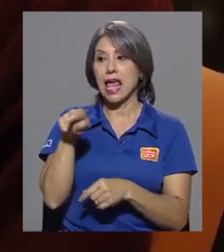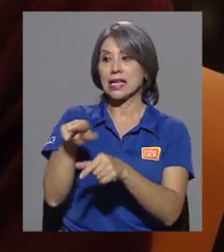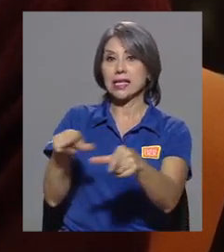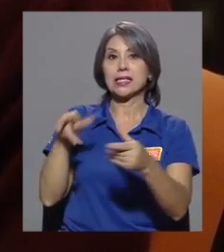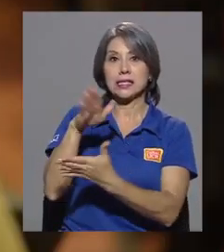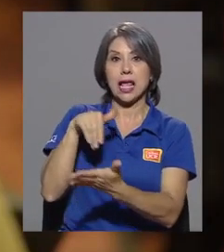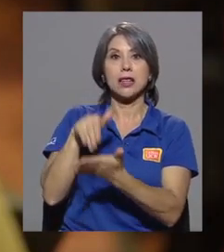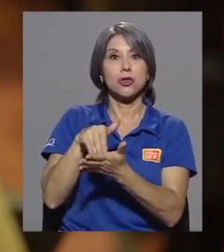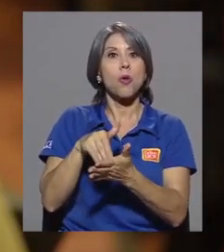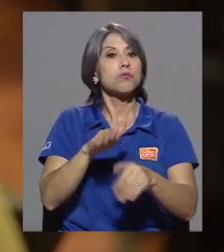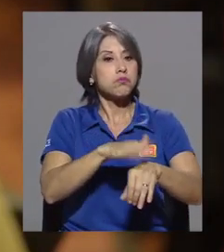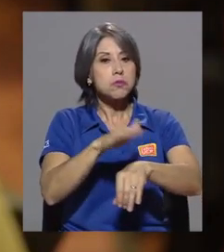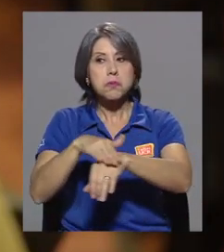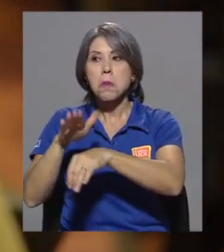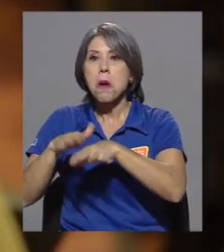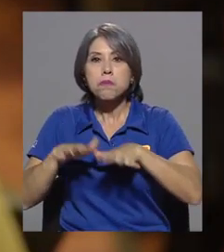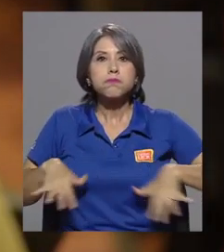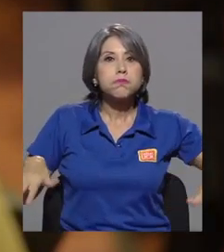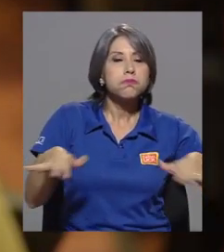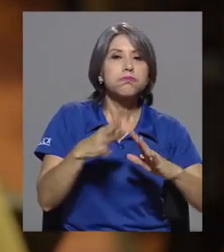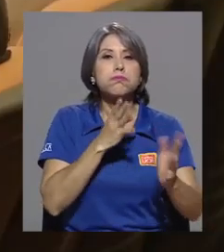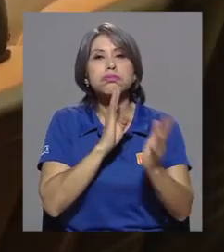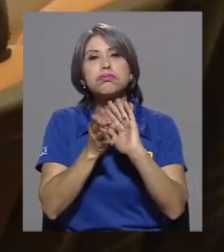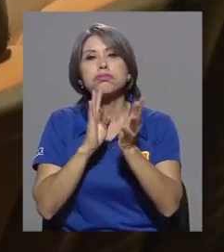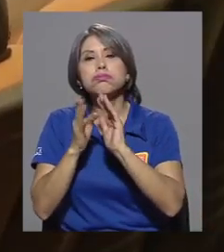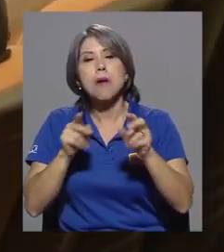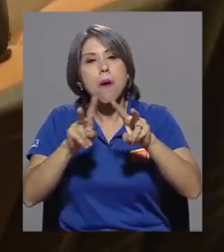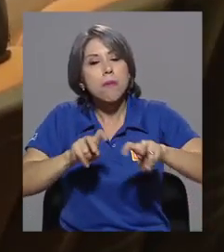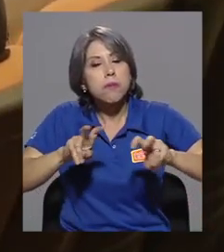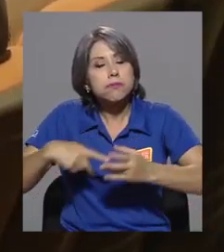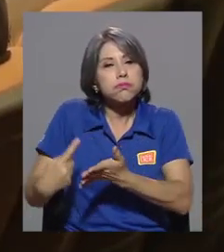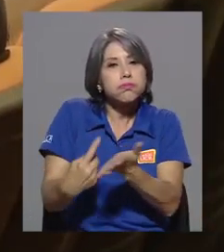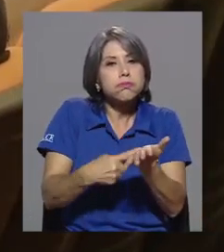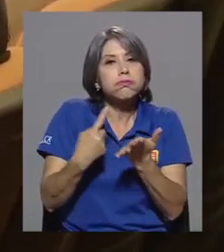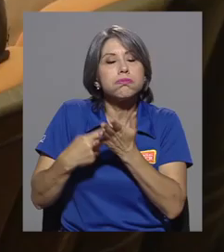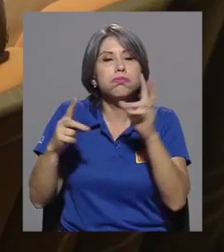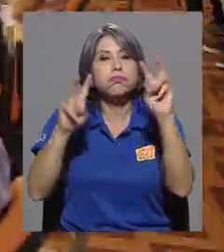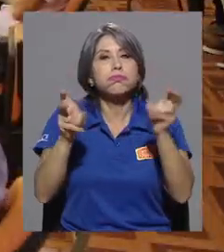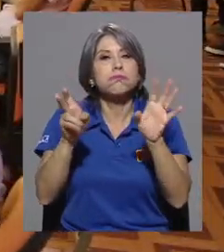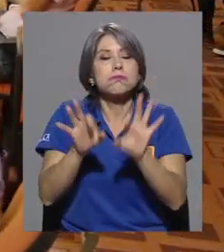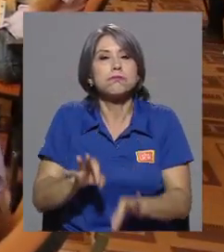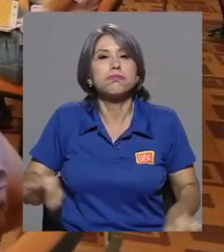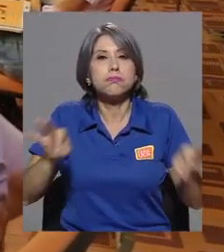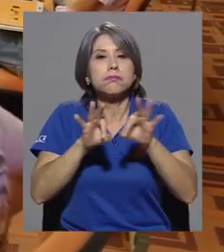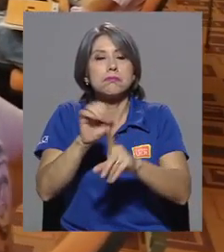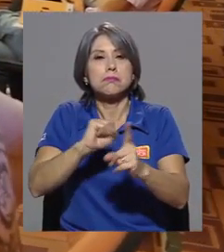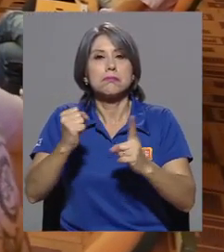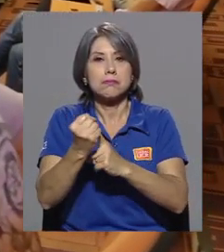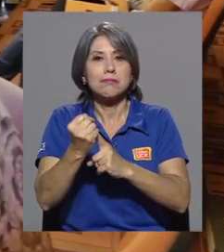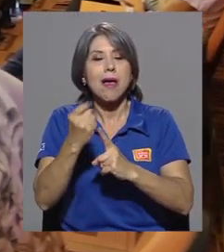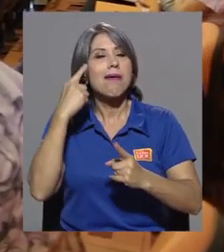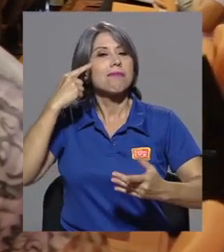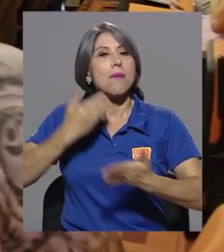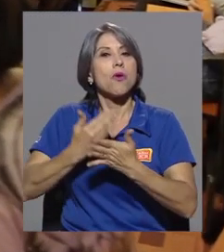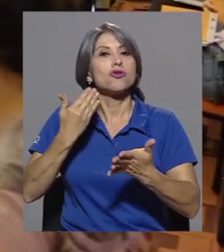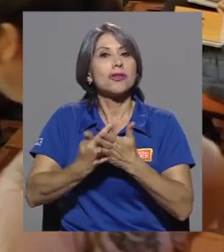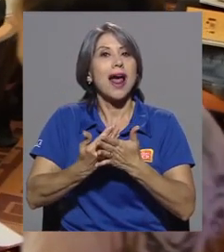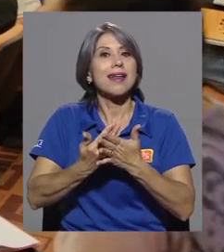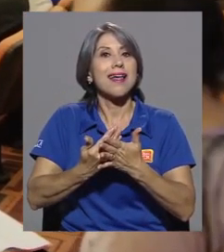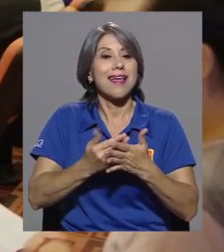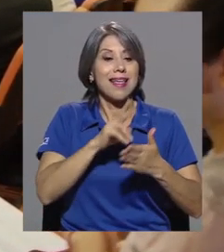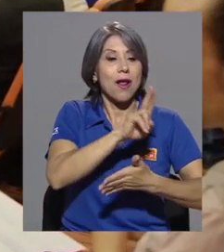permiten que se generen espacios para conversar y analizar estos temas tan relevantes para nuestra sociedad y demostrar los lazos que existen